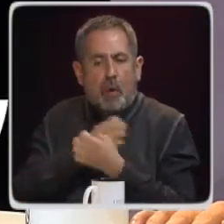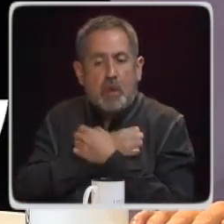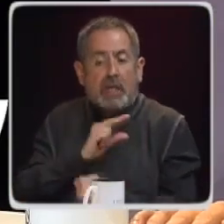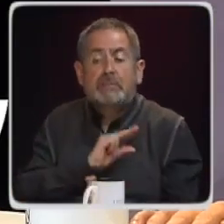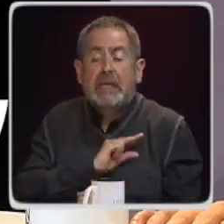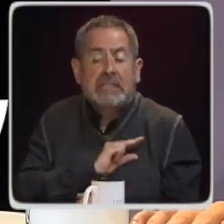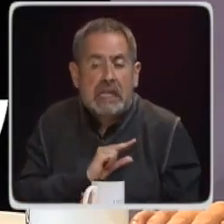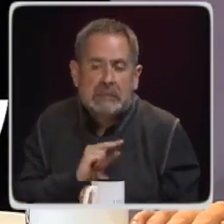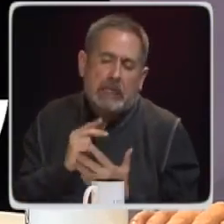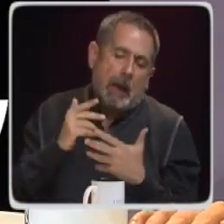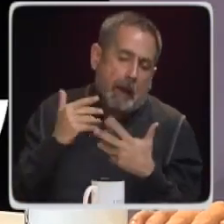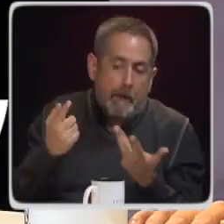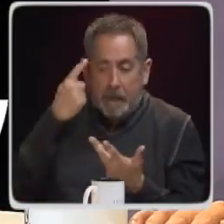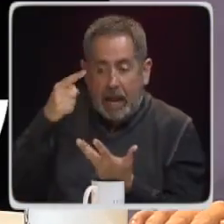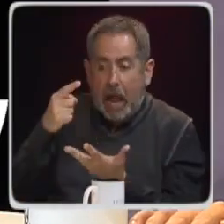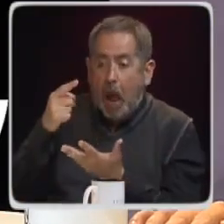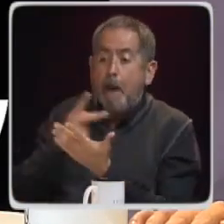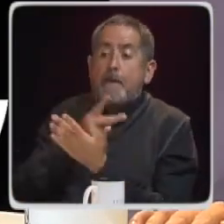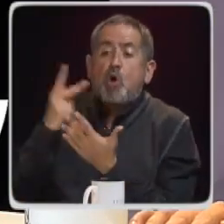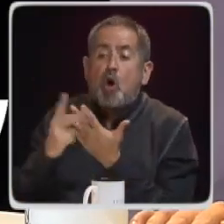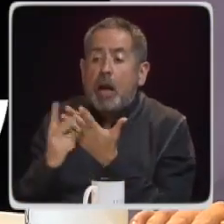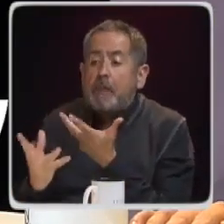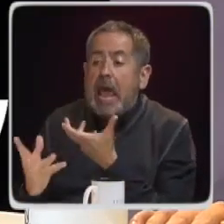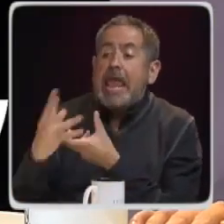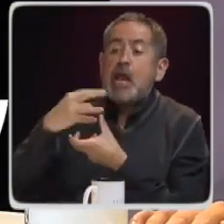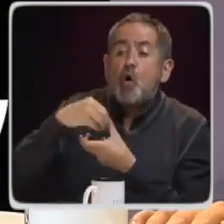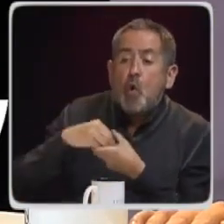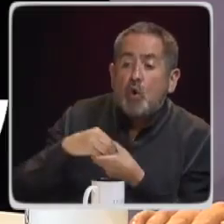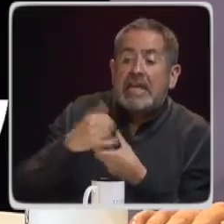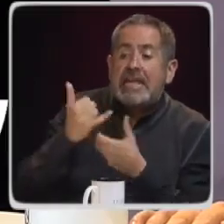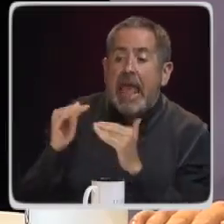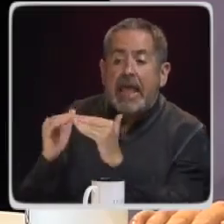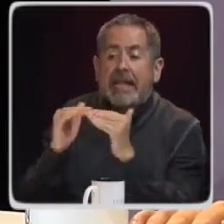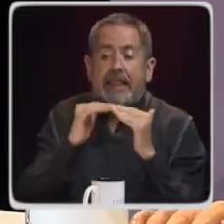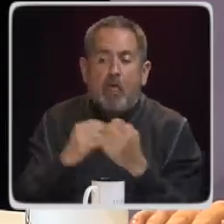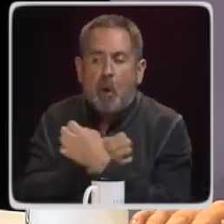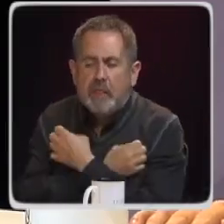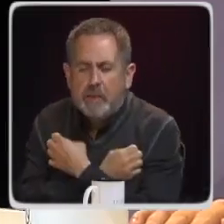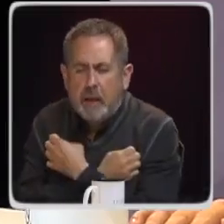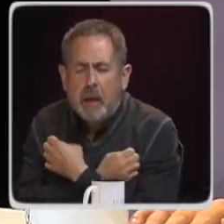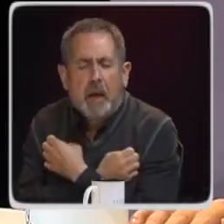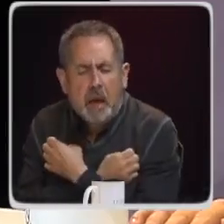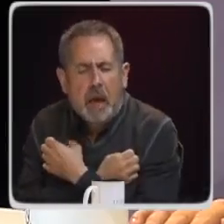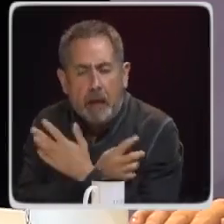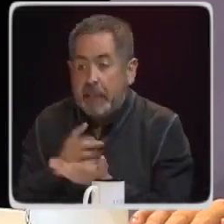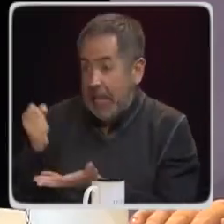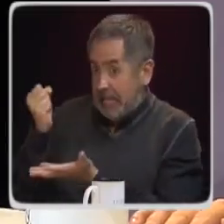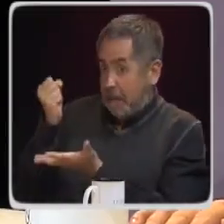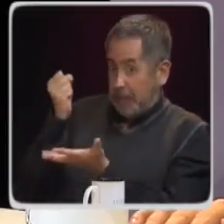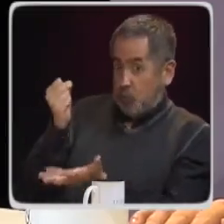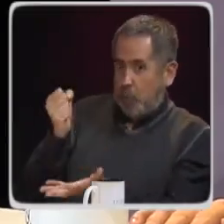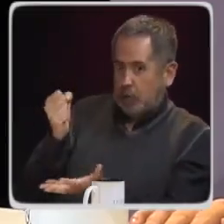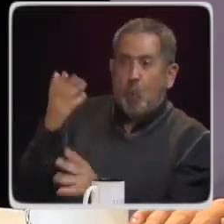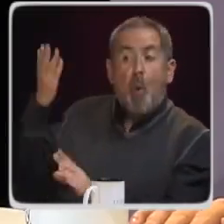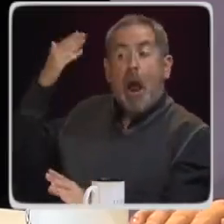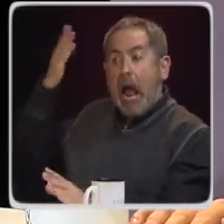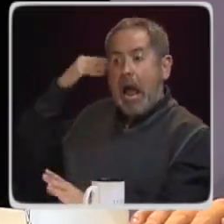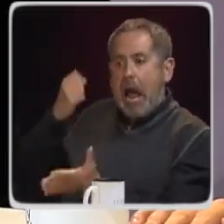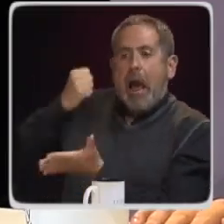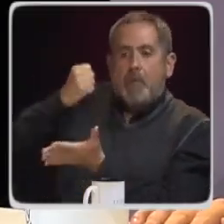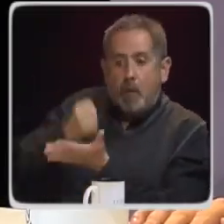presente, futuro, en la gramática de la lengua de señas, cómo bajarla al español. Pero los maestros que son oyentes no saben ahorita cómo explicar esa gramática,